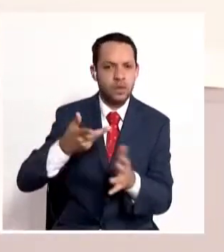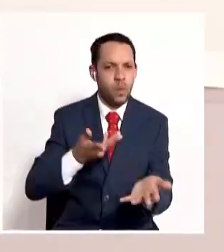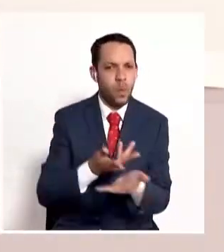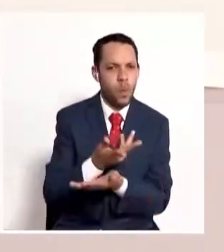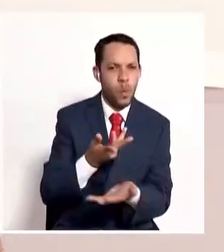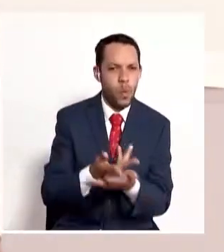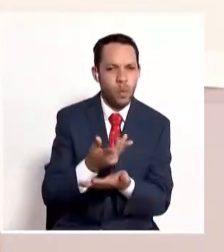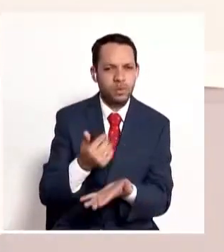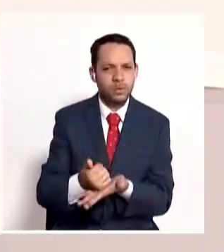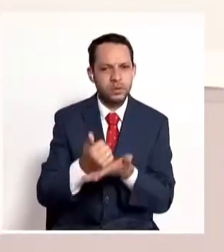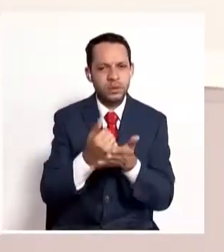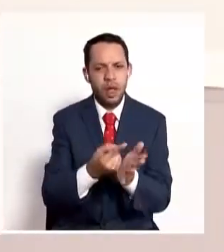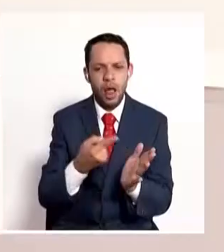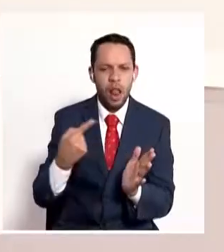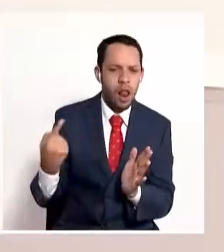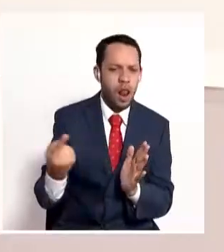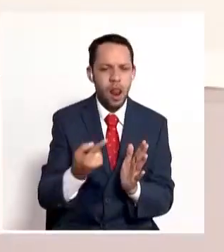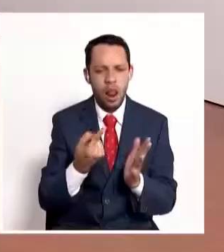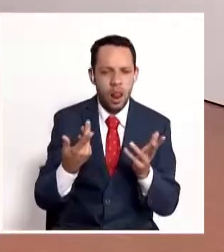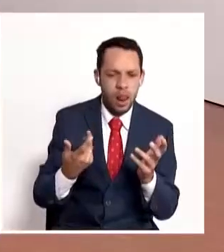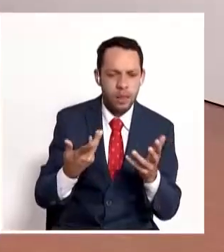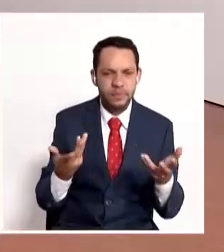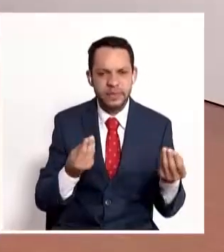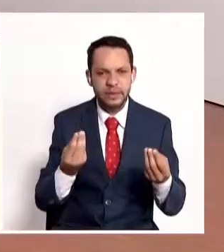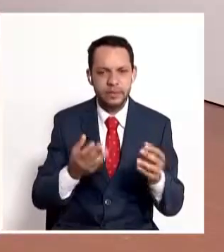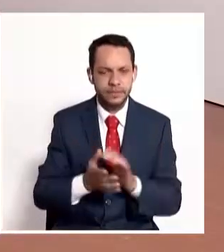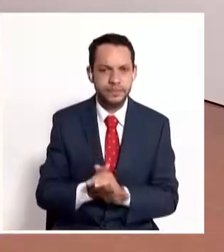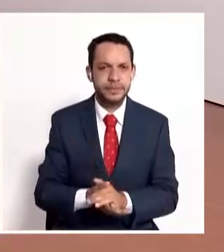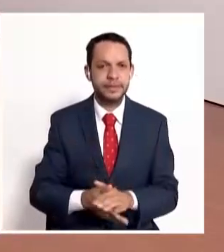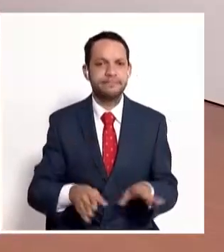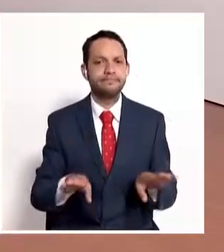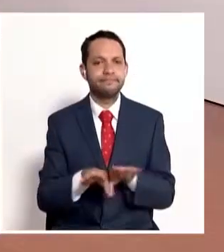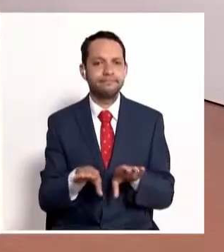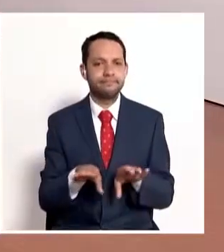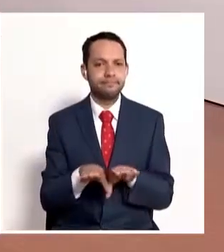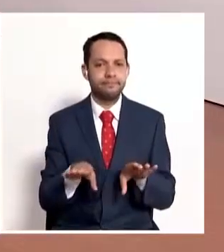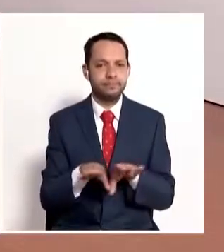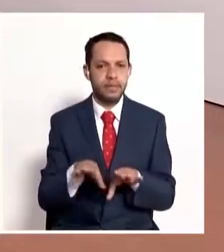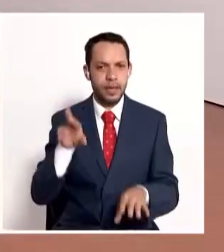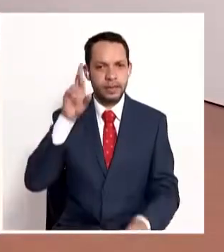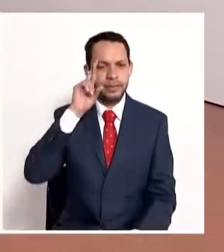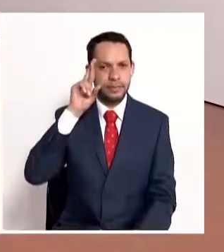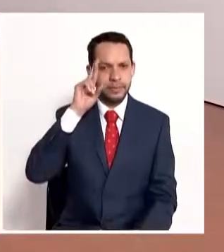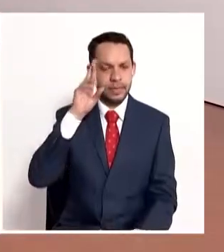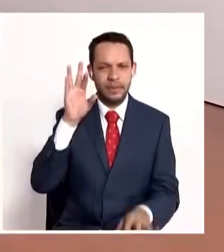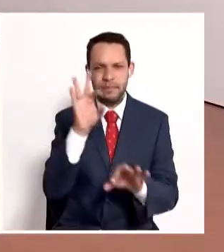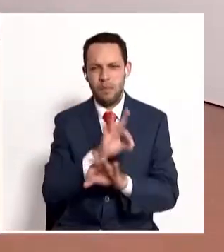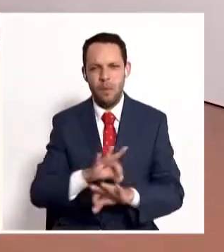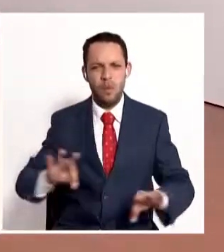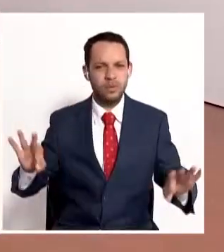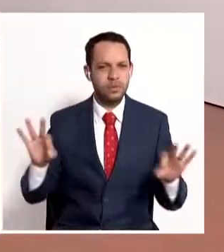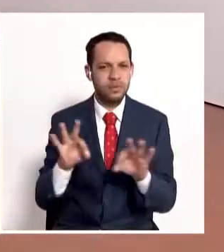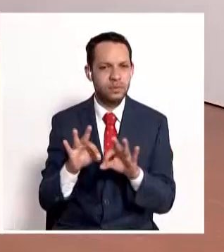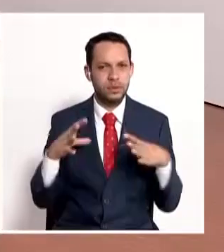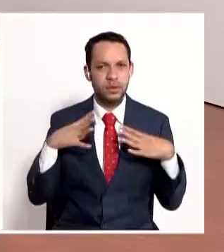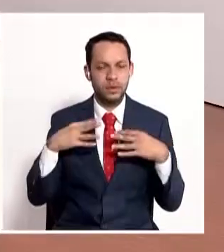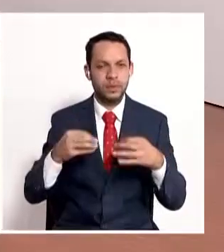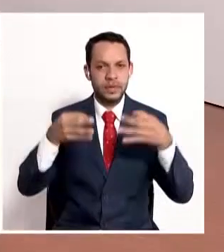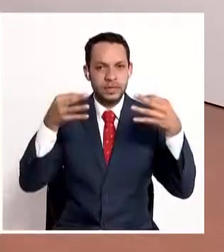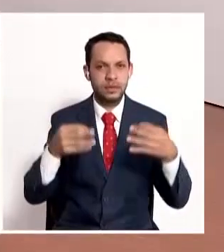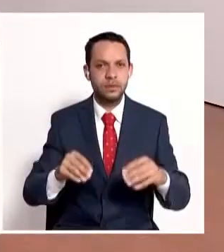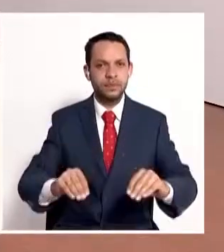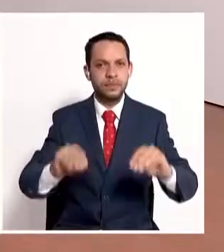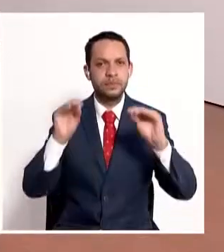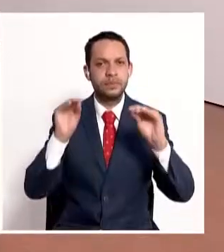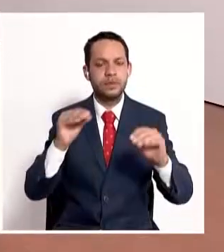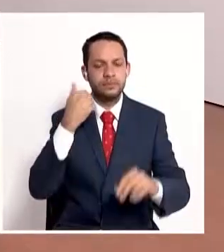cosas hacer hablemos un poco de ese caso clínico y es algo muy importante y es algo en lo que siempre nosotros llamamos a que las personas